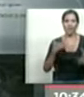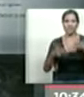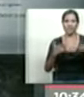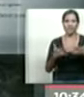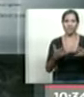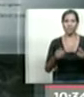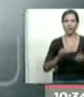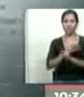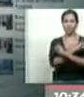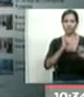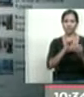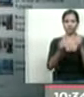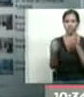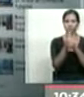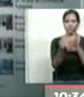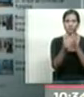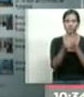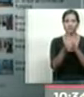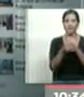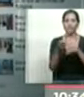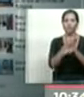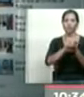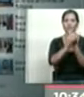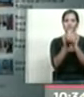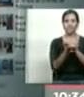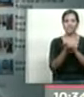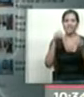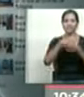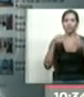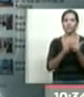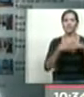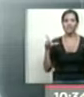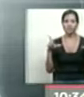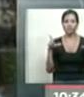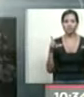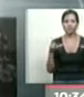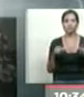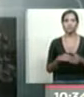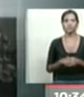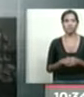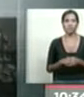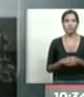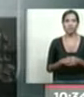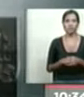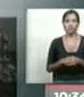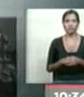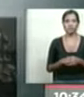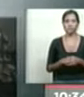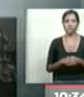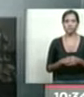de la usurpación, al gobierno de transición y elecciones libres con el menor costo social posible, haremos lo necesario.